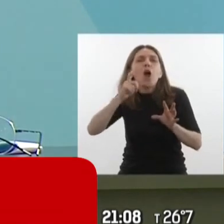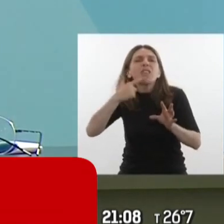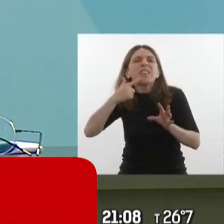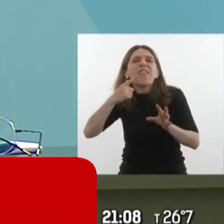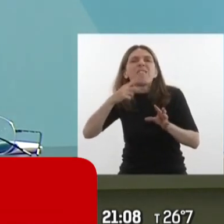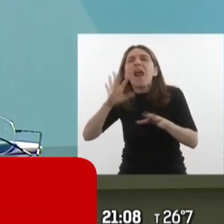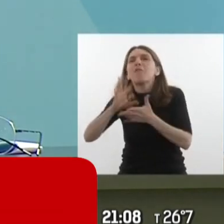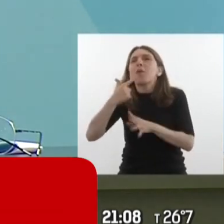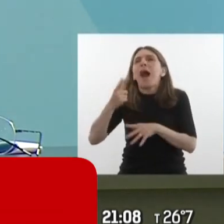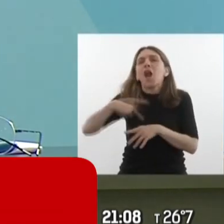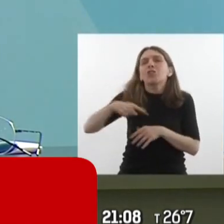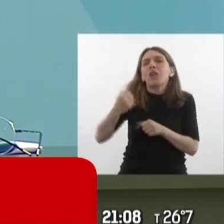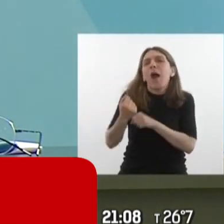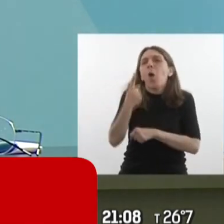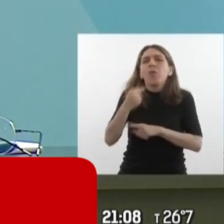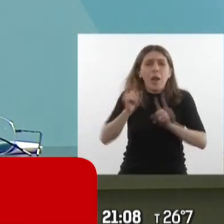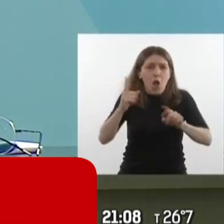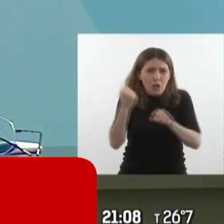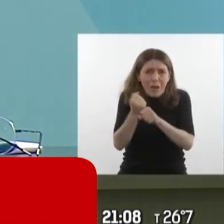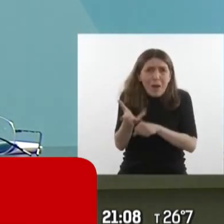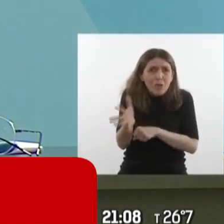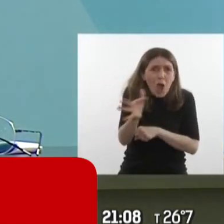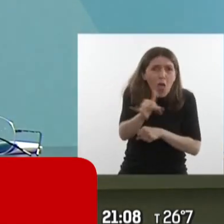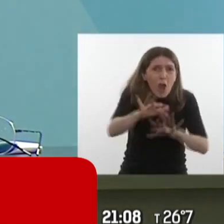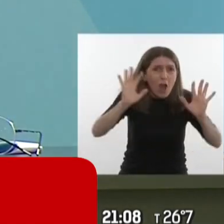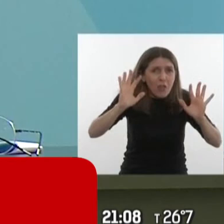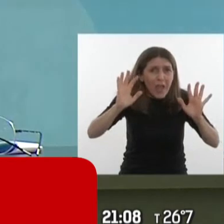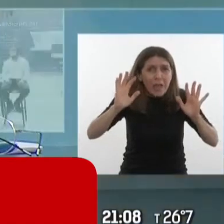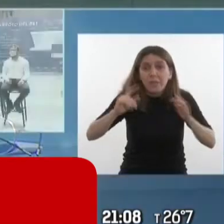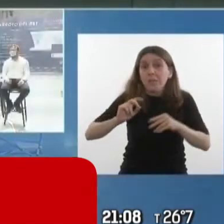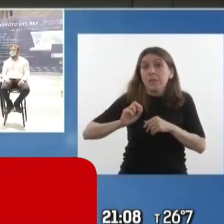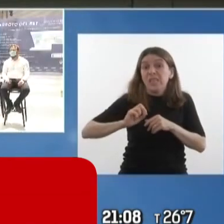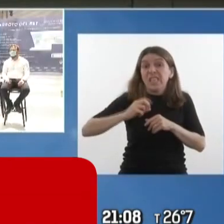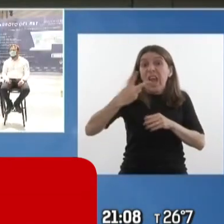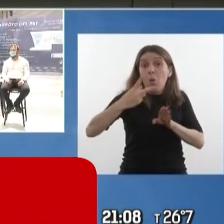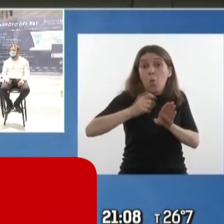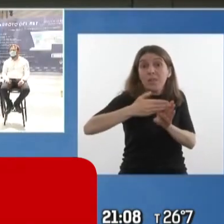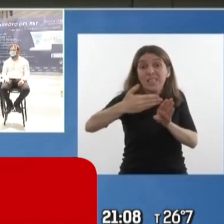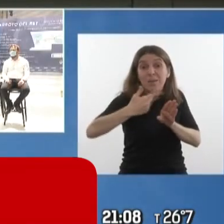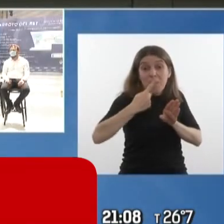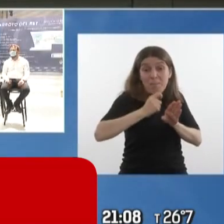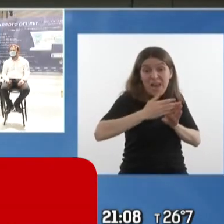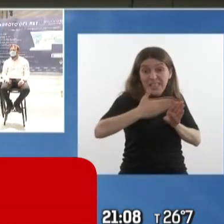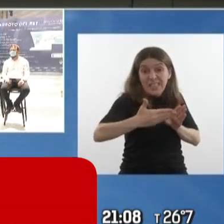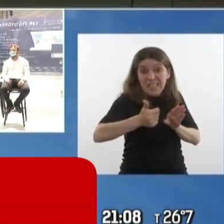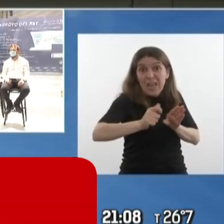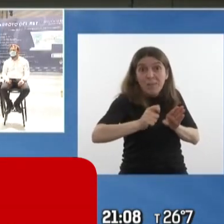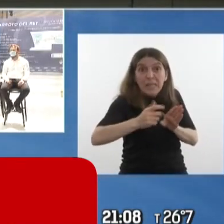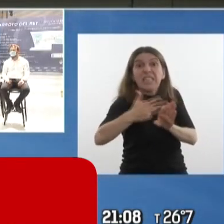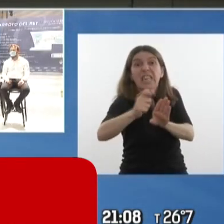patria todos los días. Nosotros no hablamos de segundo semestre, trabajamos en el presente todos los